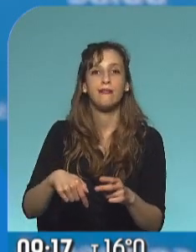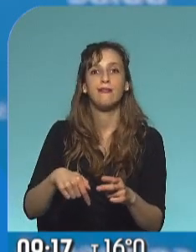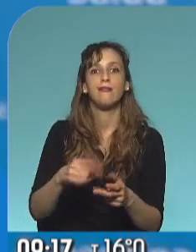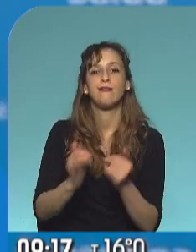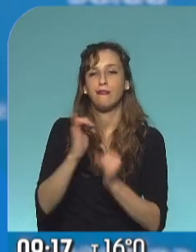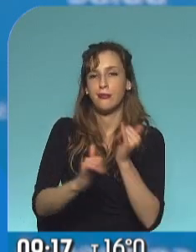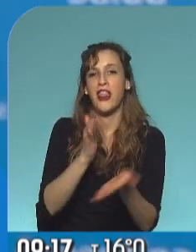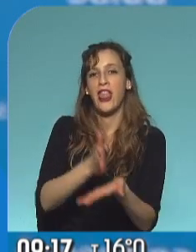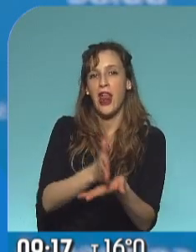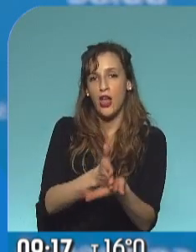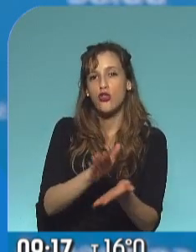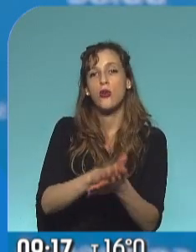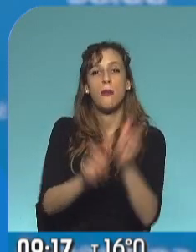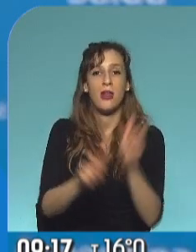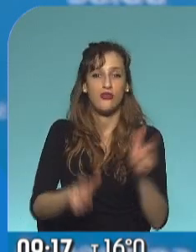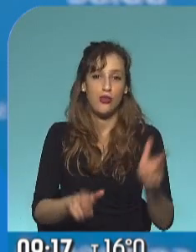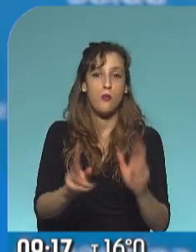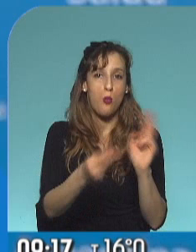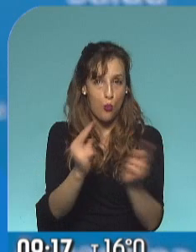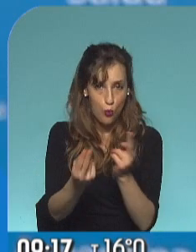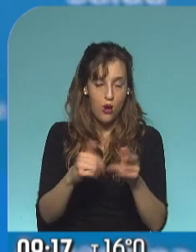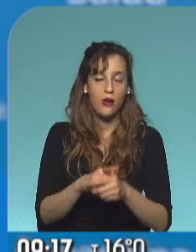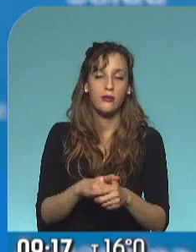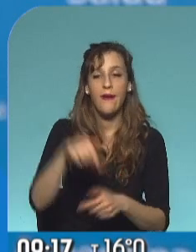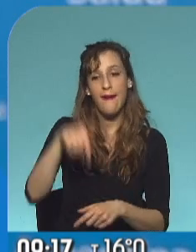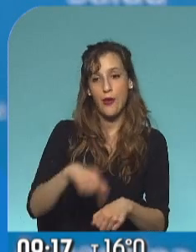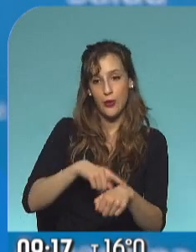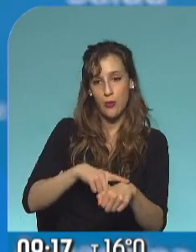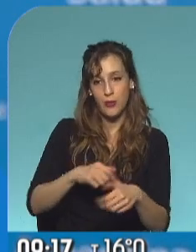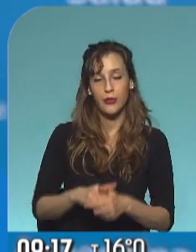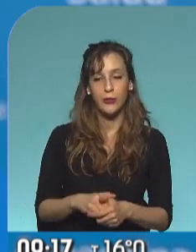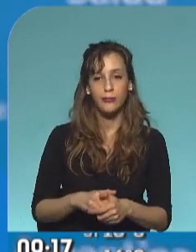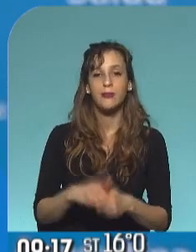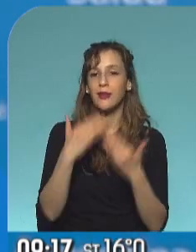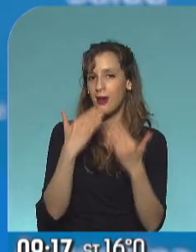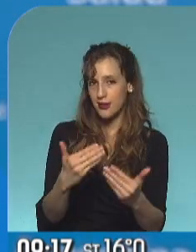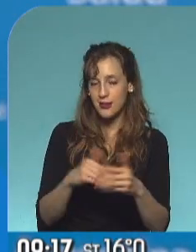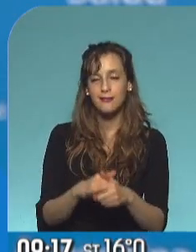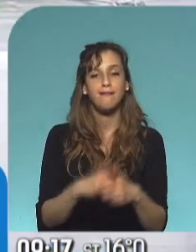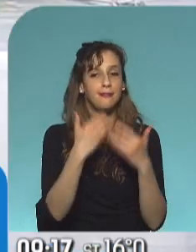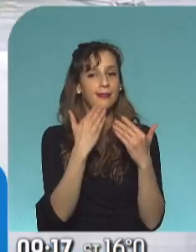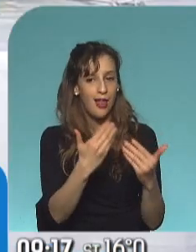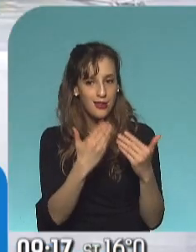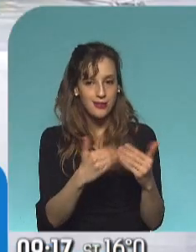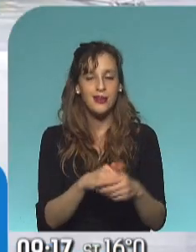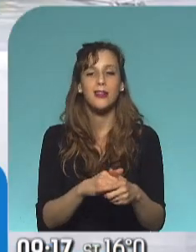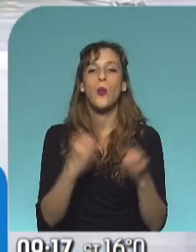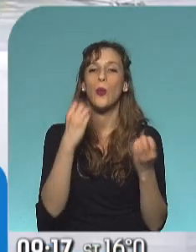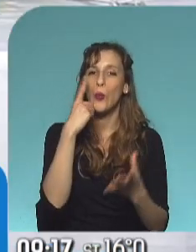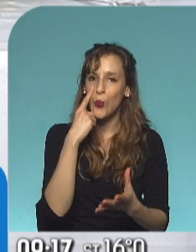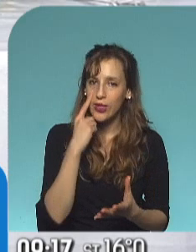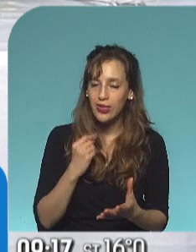los cuidados de familiares y deudos de personas fallecidas en este momento de la pandemia muchas gracias gracias doctora buenos